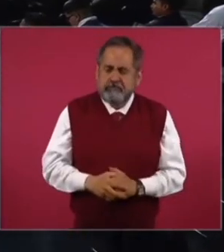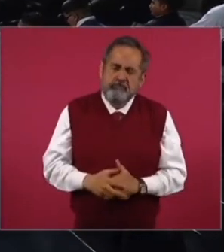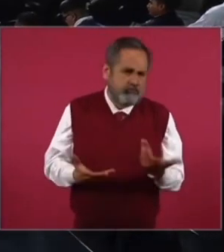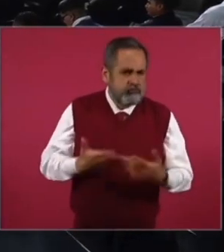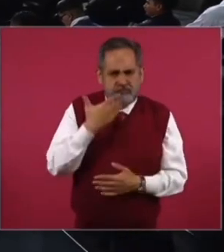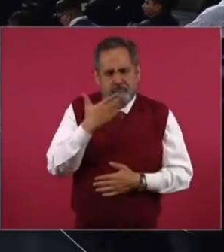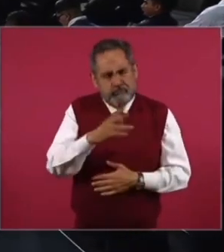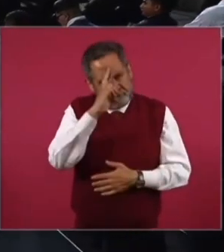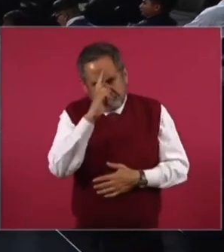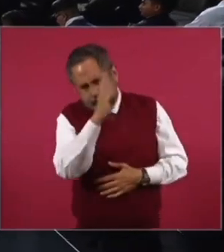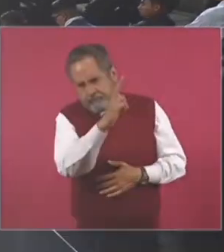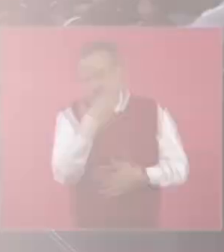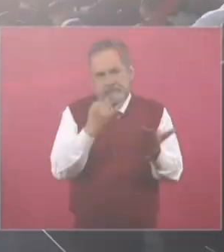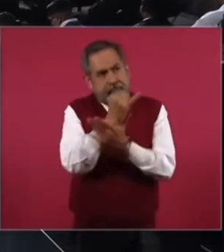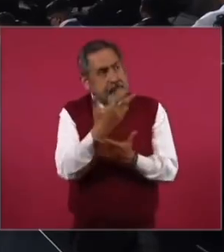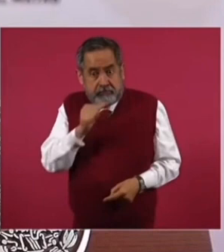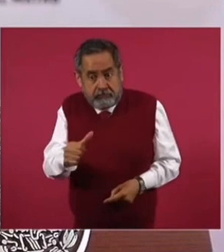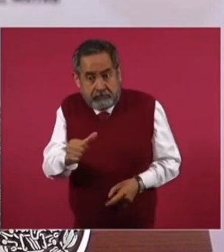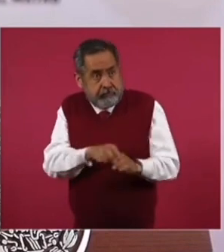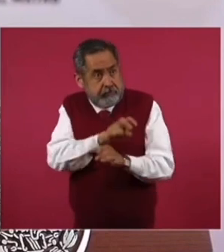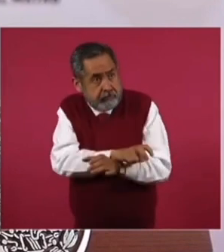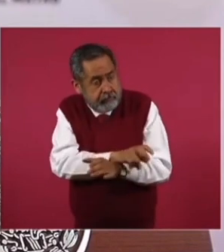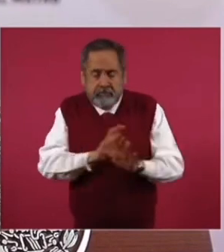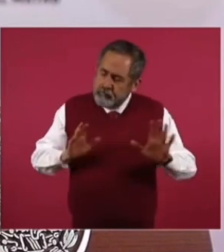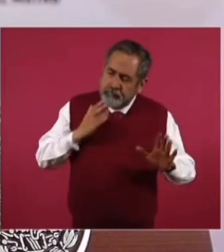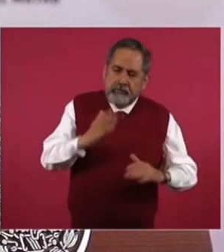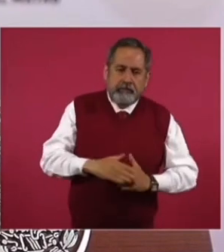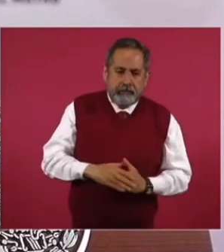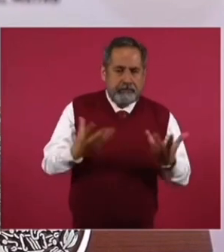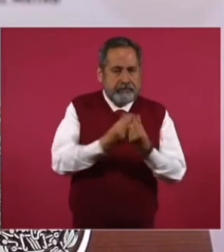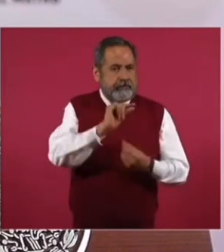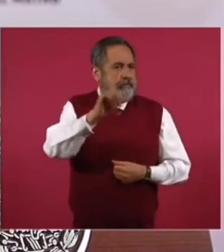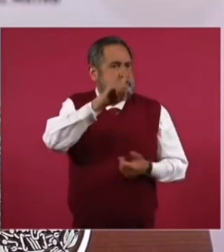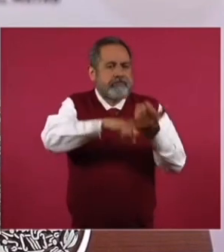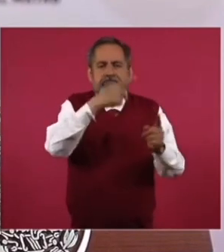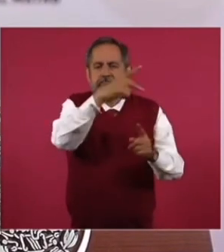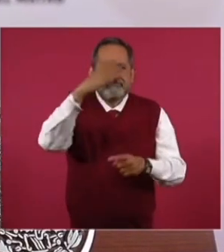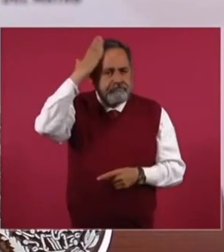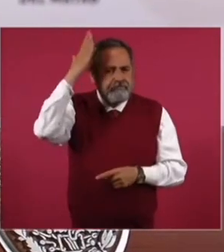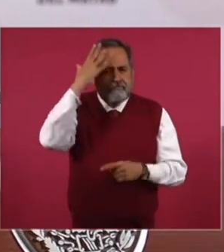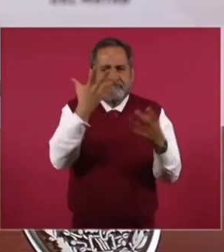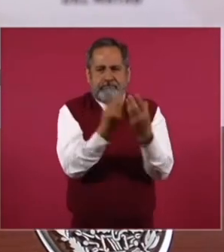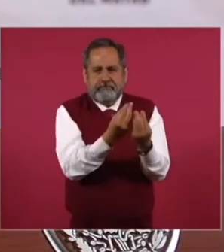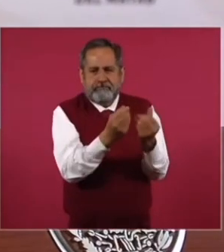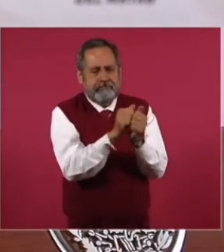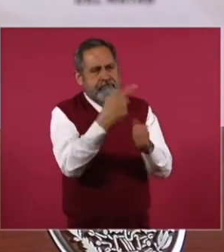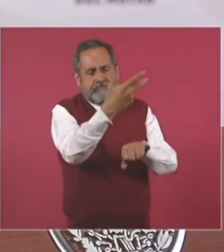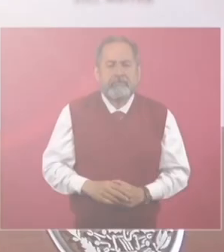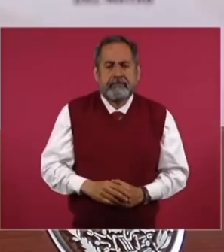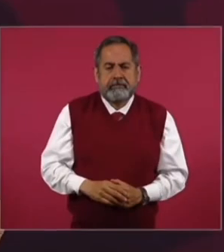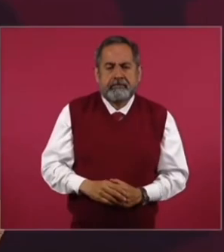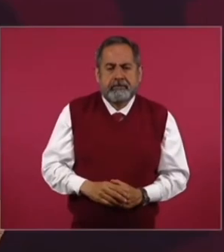soberana que corresponde a las autoridades dirigentes de Estados